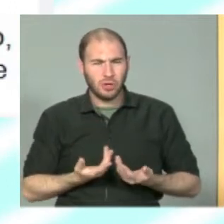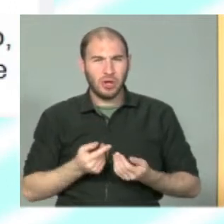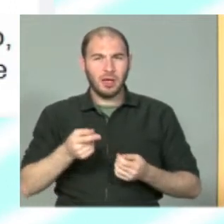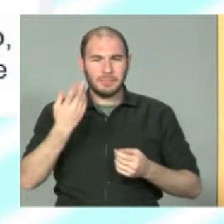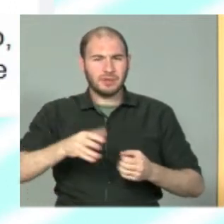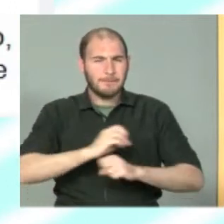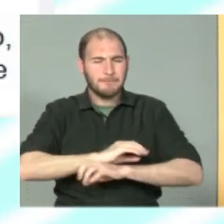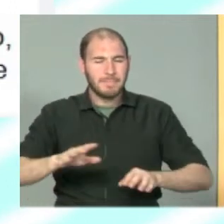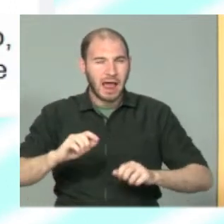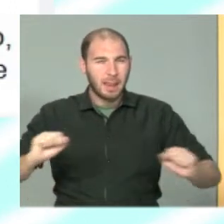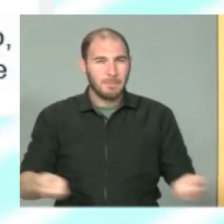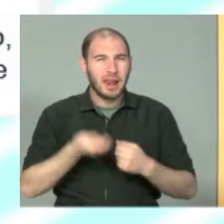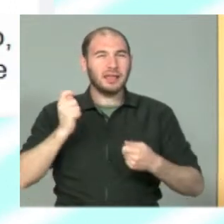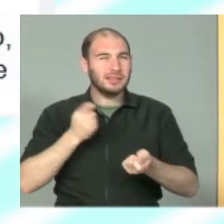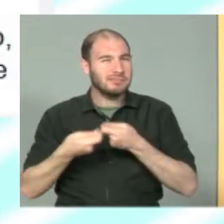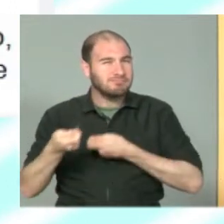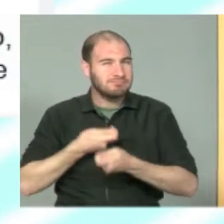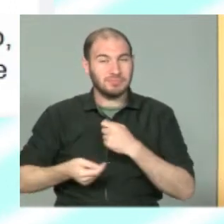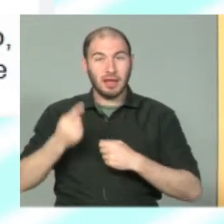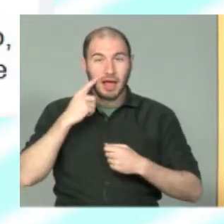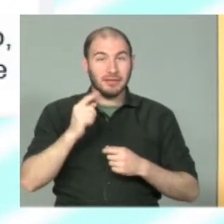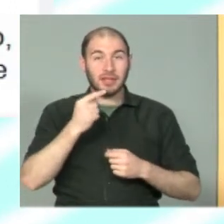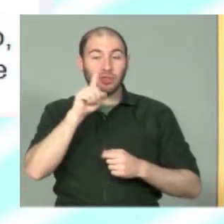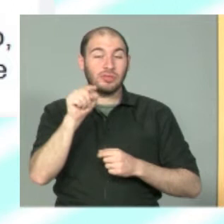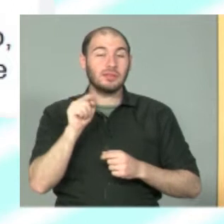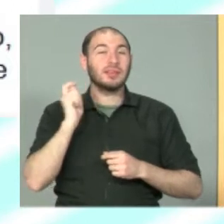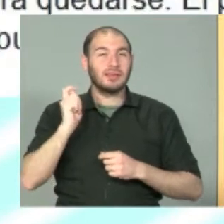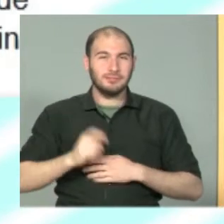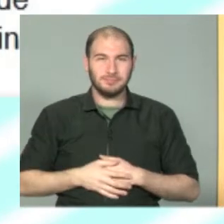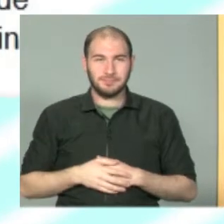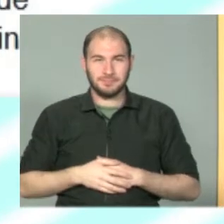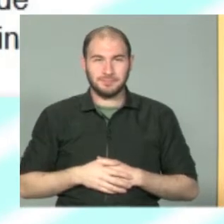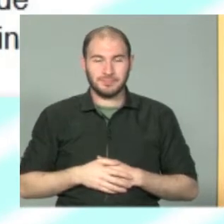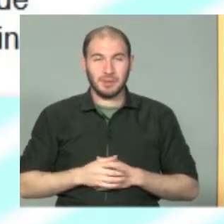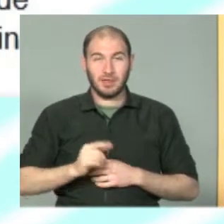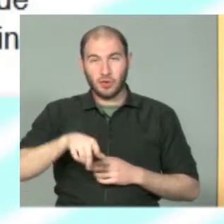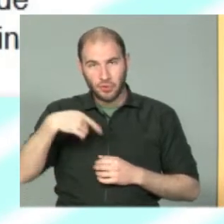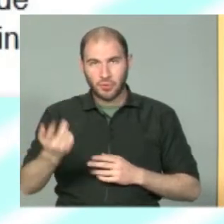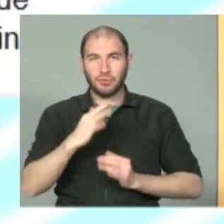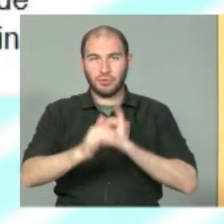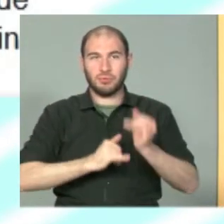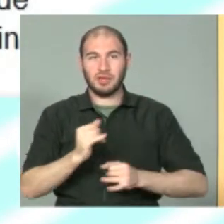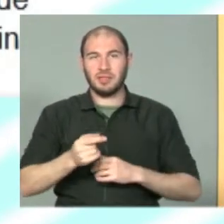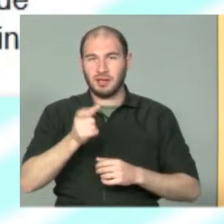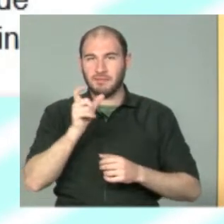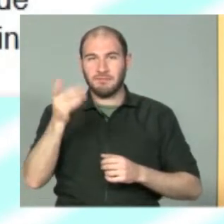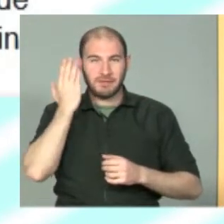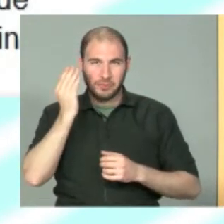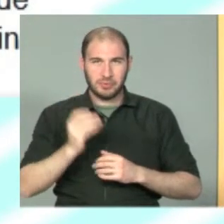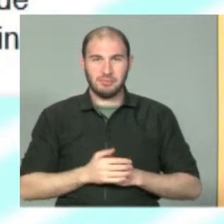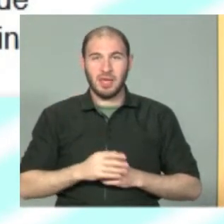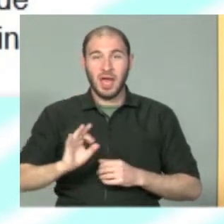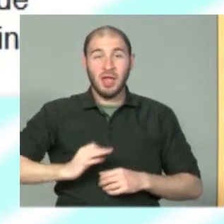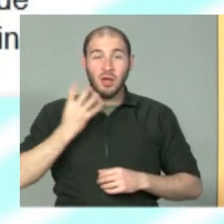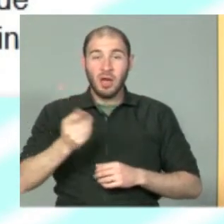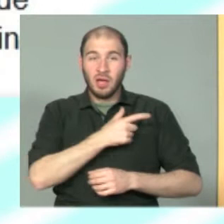manos negras que están detrás de estas movidas, no? A ver quién lo adivina, dice esta persona. Otro también en un comentario en Facebook dice, en 4